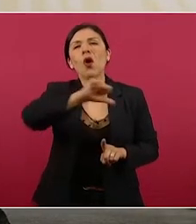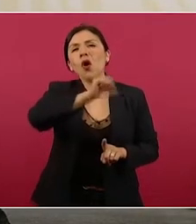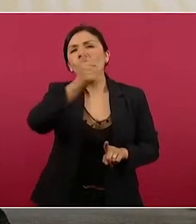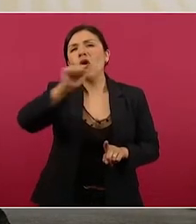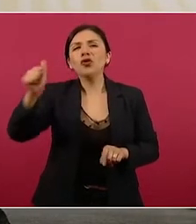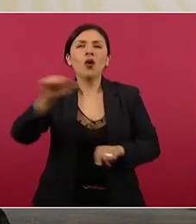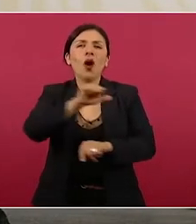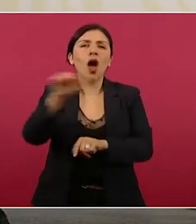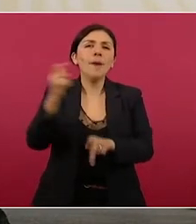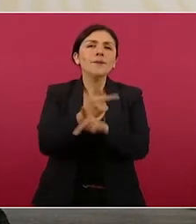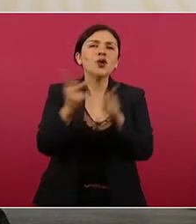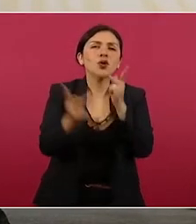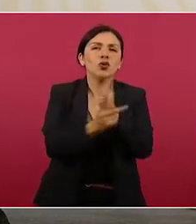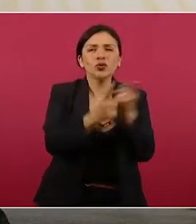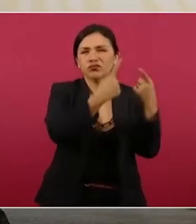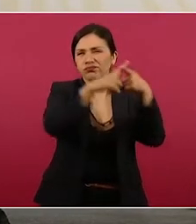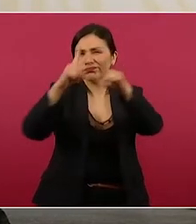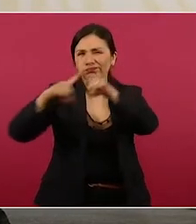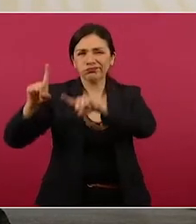otros